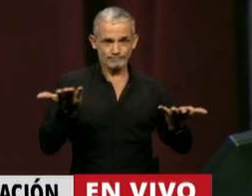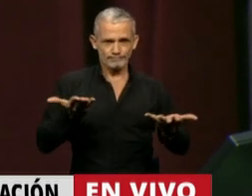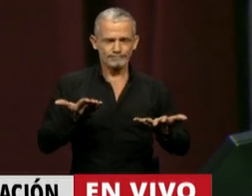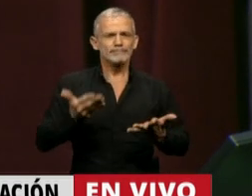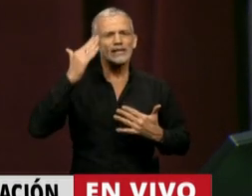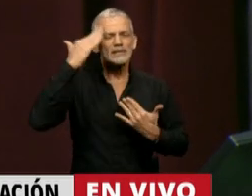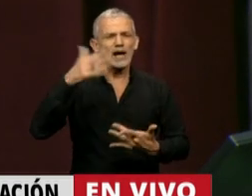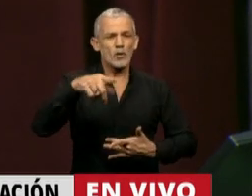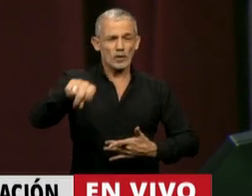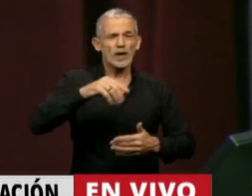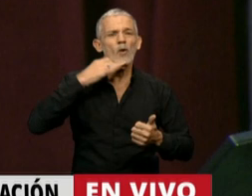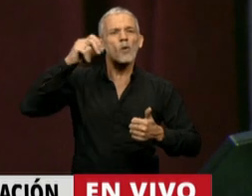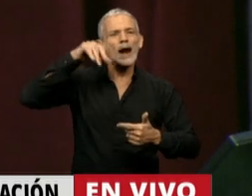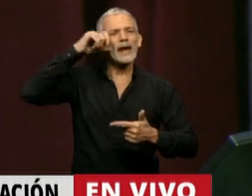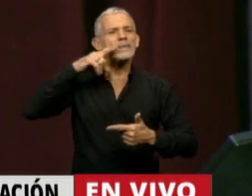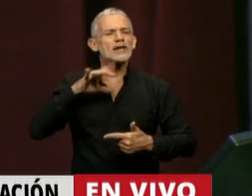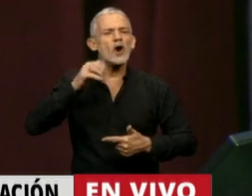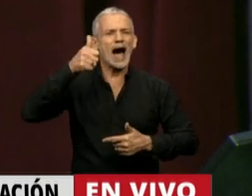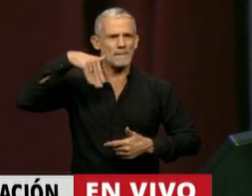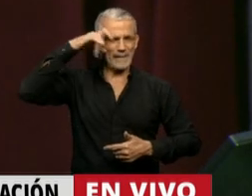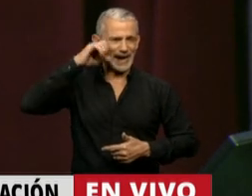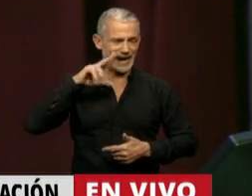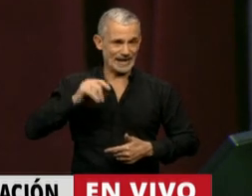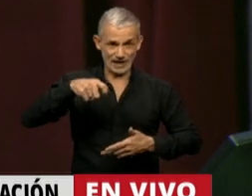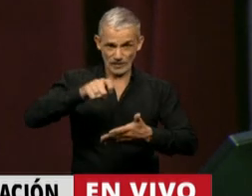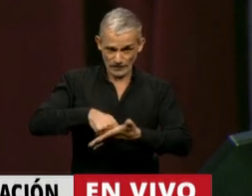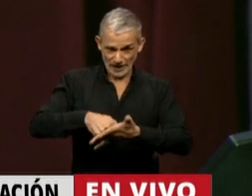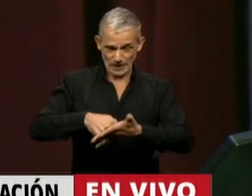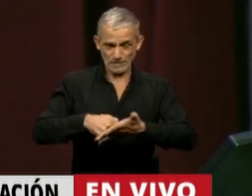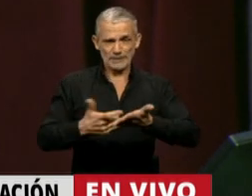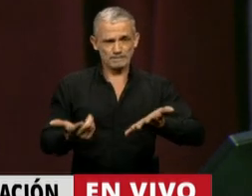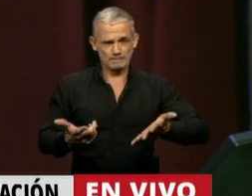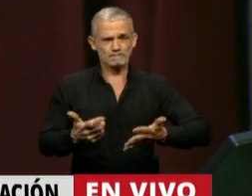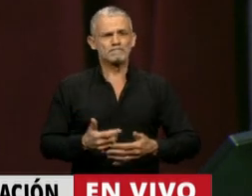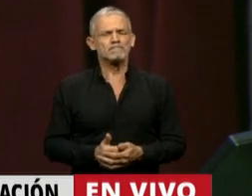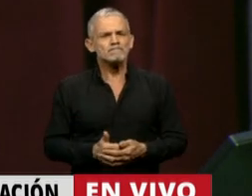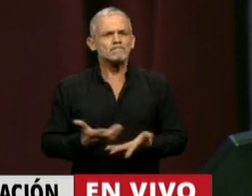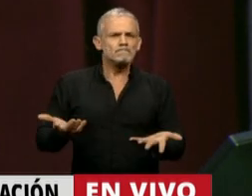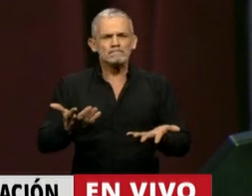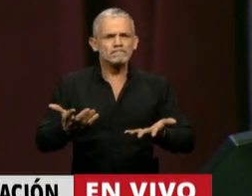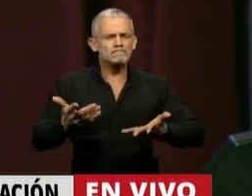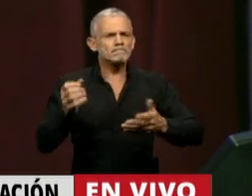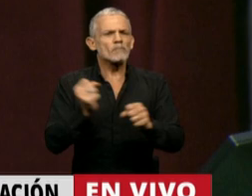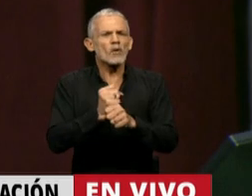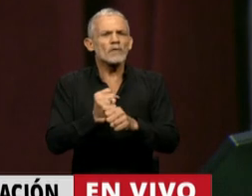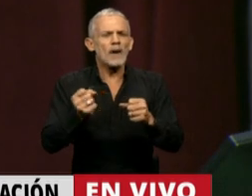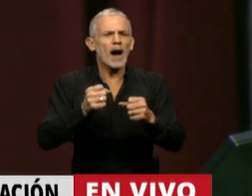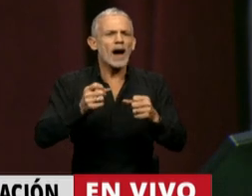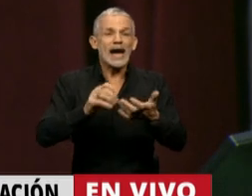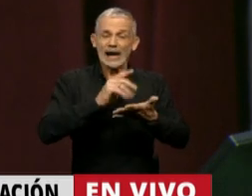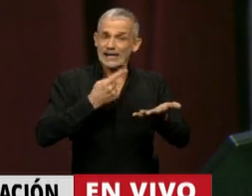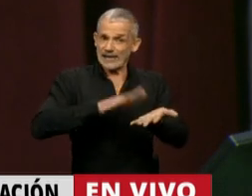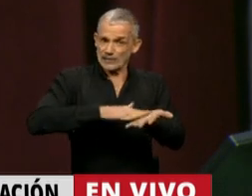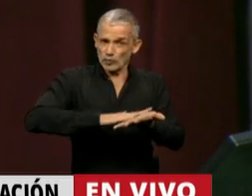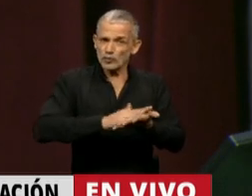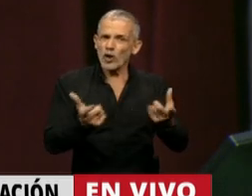Atentamente Juan Emilio ameri corresponde Por lo tanto ratificar la validez de la resolución de